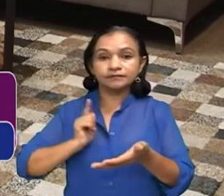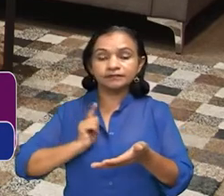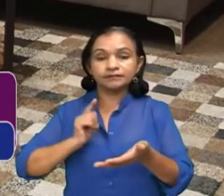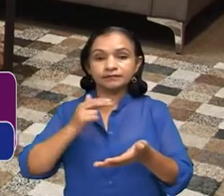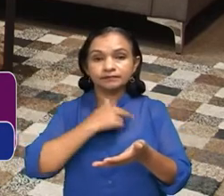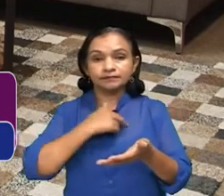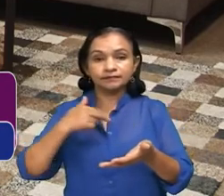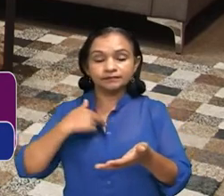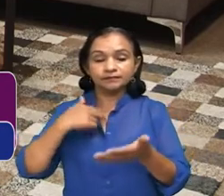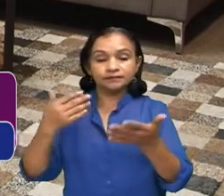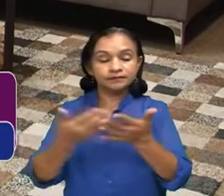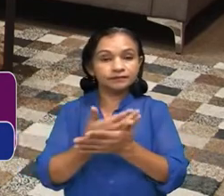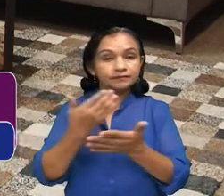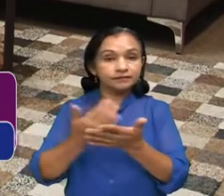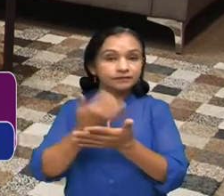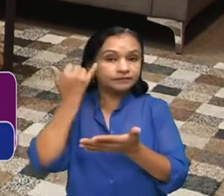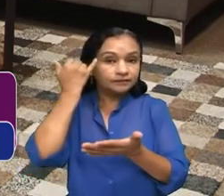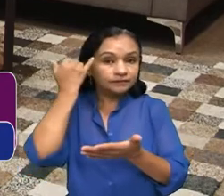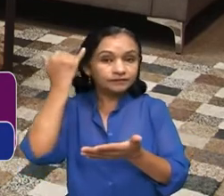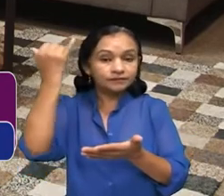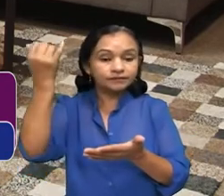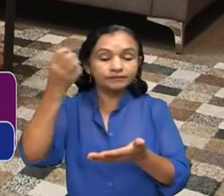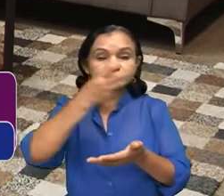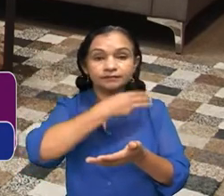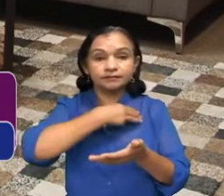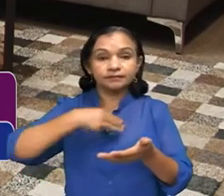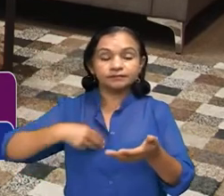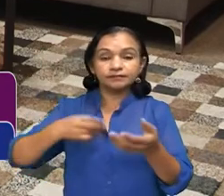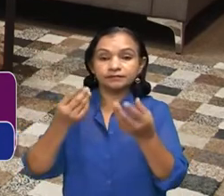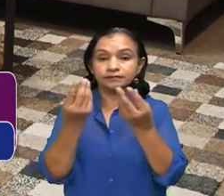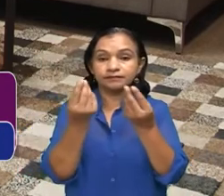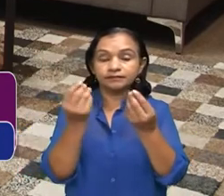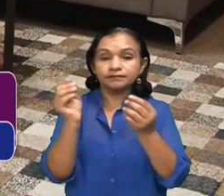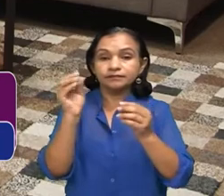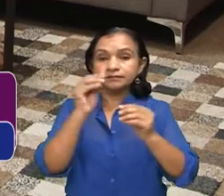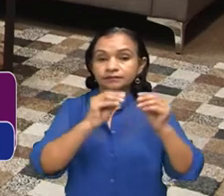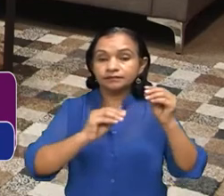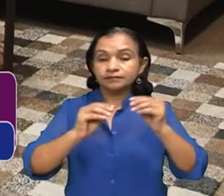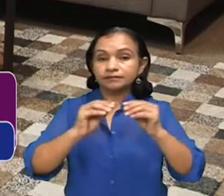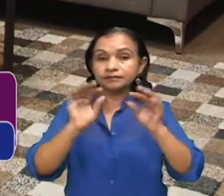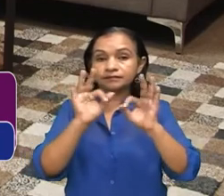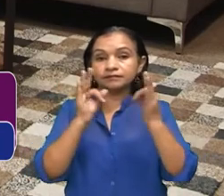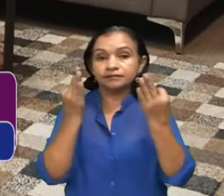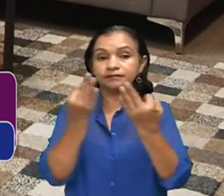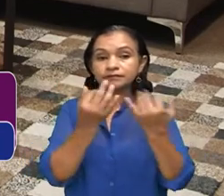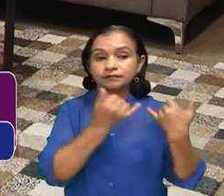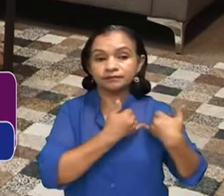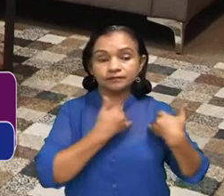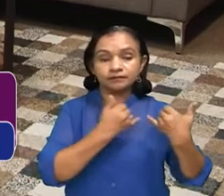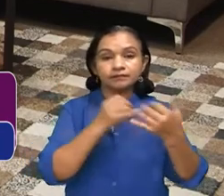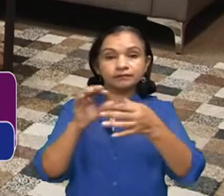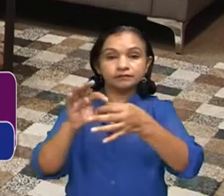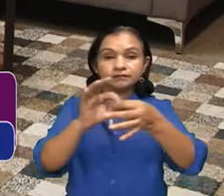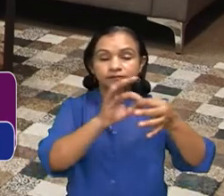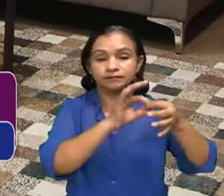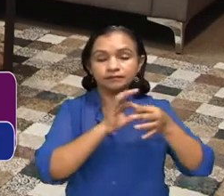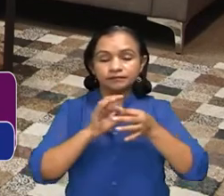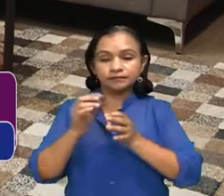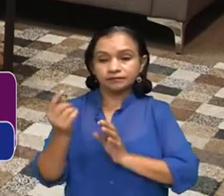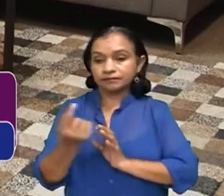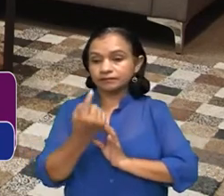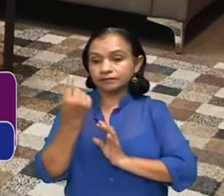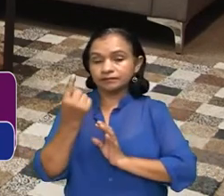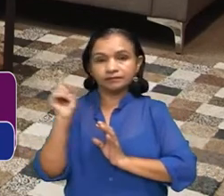generar también nuevas ideas. Y el Ministerio de Economía Familiar, junto con otras instituciones, okay, ¿verdad? Porque no estamos solo en